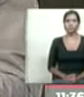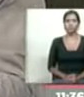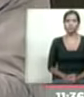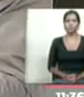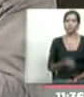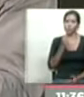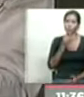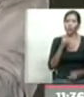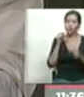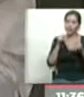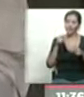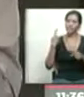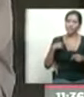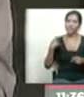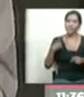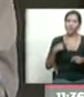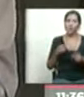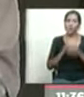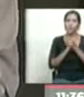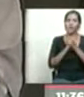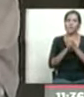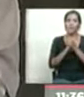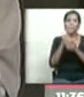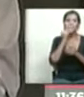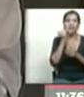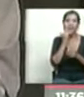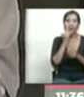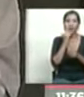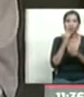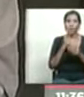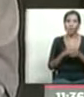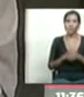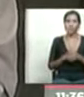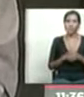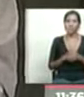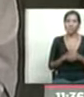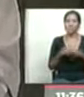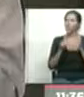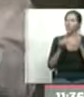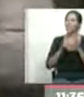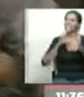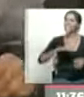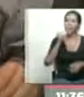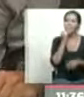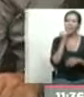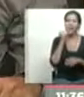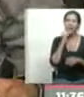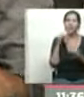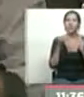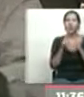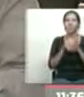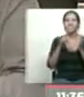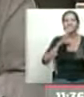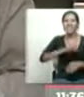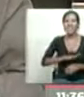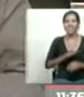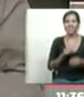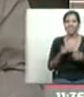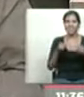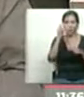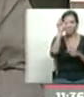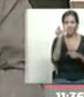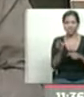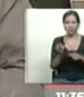Bueno, ahí tenemos el compañero Cabeza de Mango, ¿dónde estará Cabeza de Mango? ¿En dónde andará este